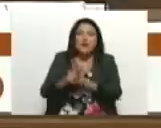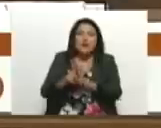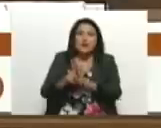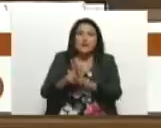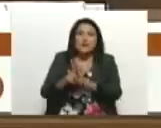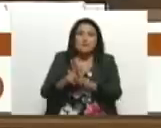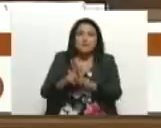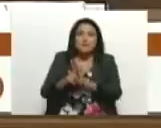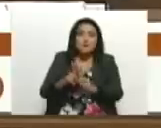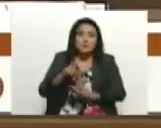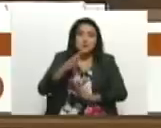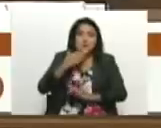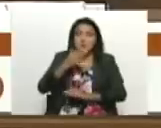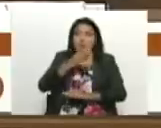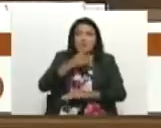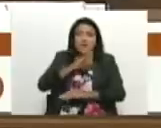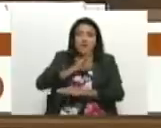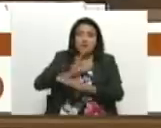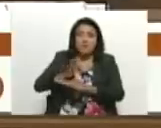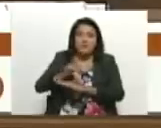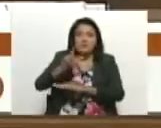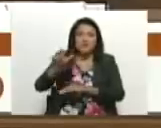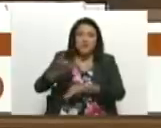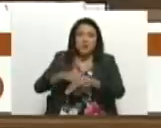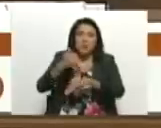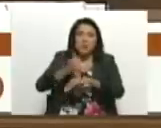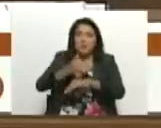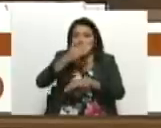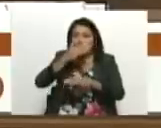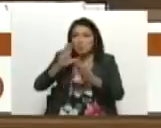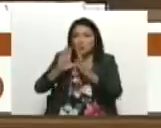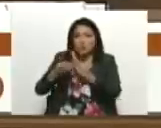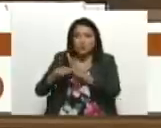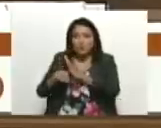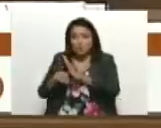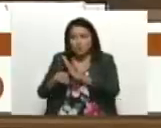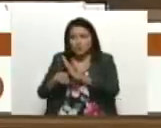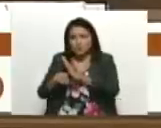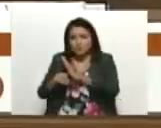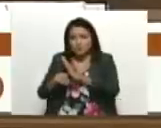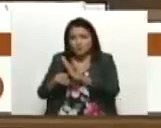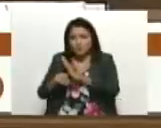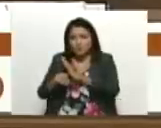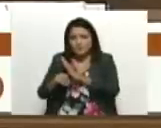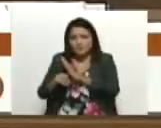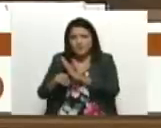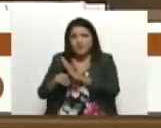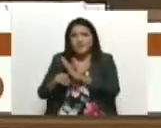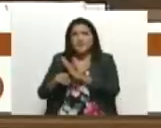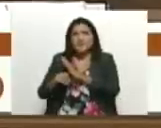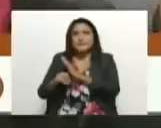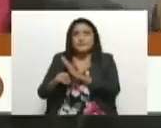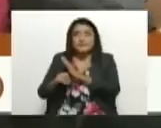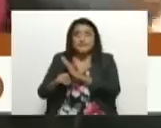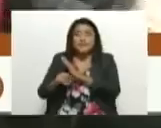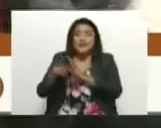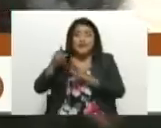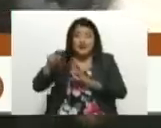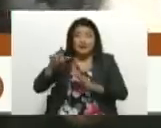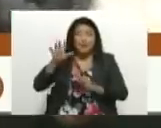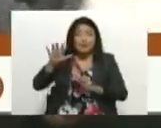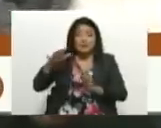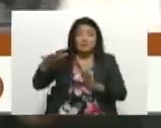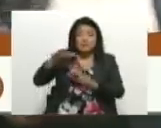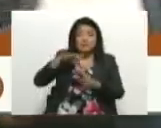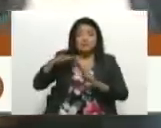de sanciones a aquellas personas que incurrieran en esos graves delitos. Y es un elemento crucial, es un